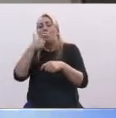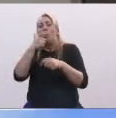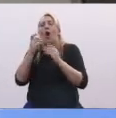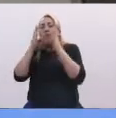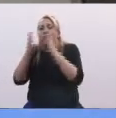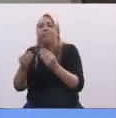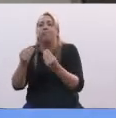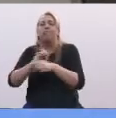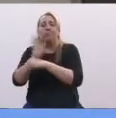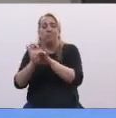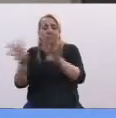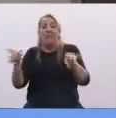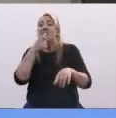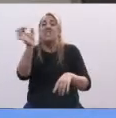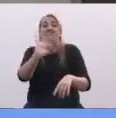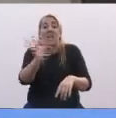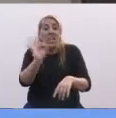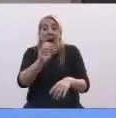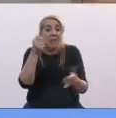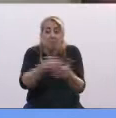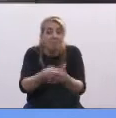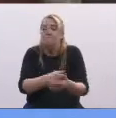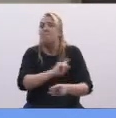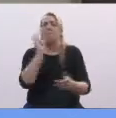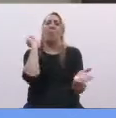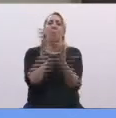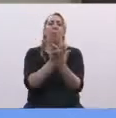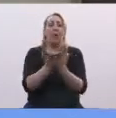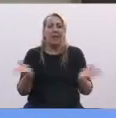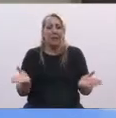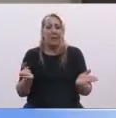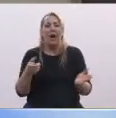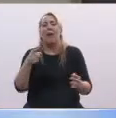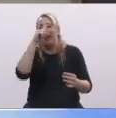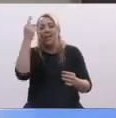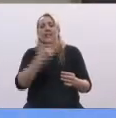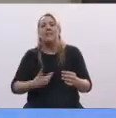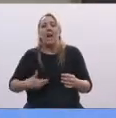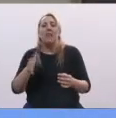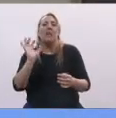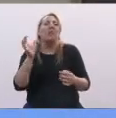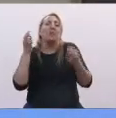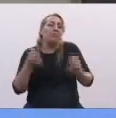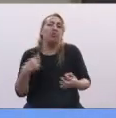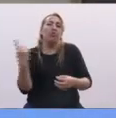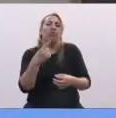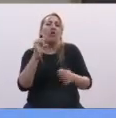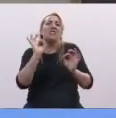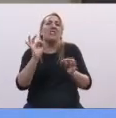si por este motivo nadie invertía, pagaba una multa el 2,5 y el Estado lo hacía por él. Indudablemente que todo lo iban a hacer y iban a invertir